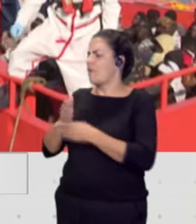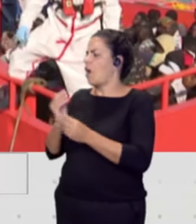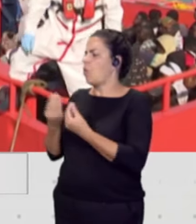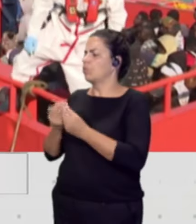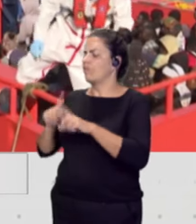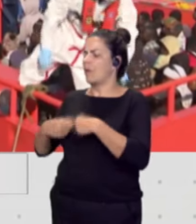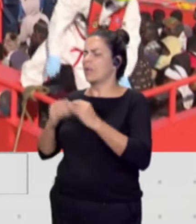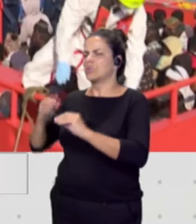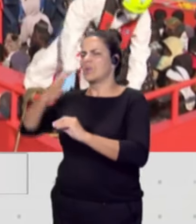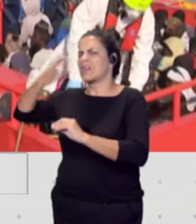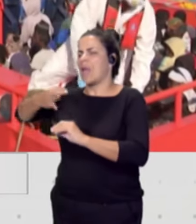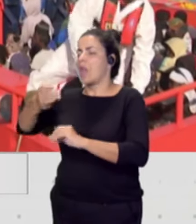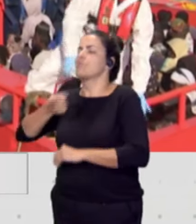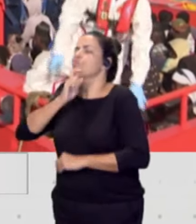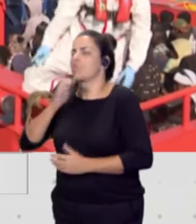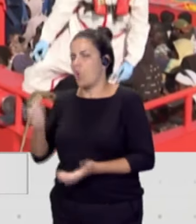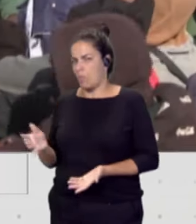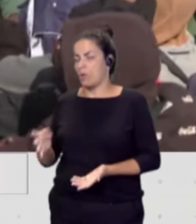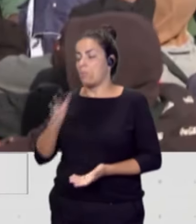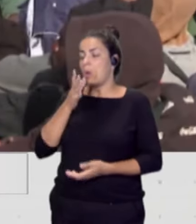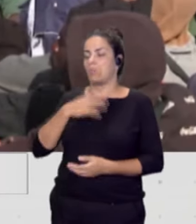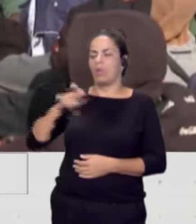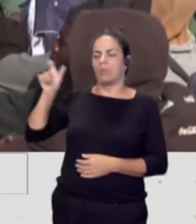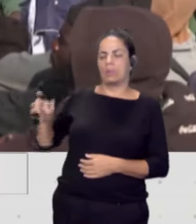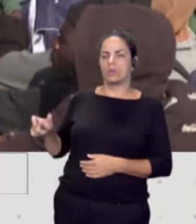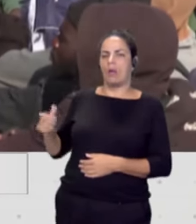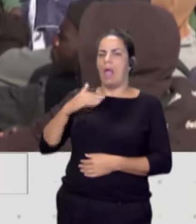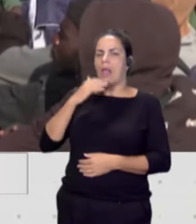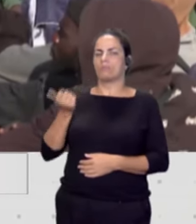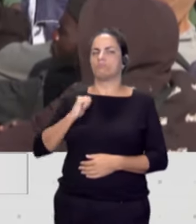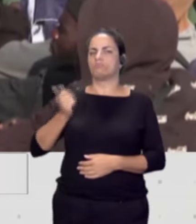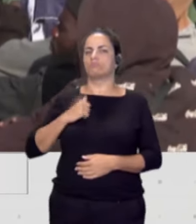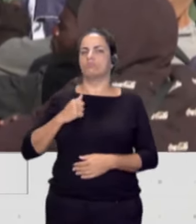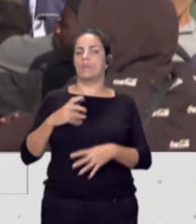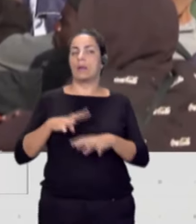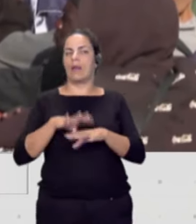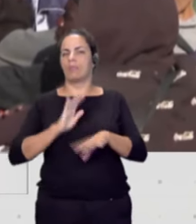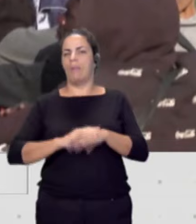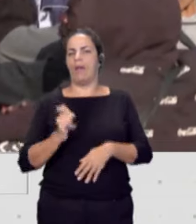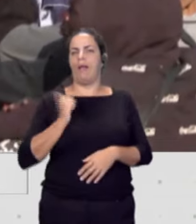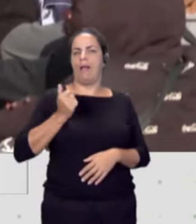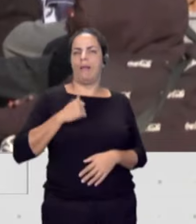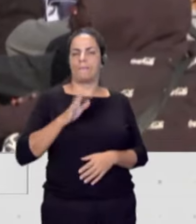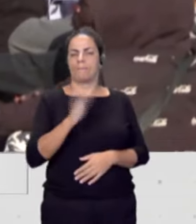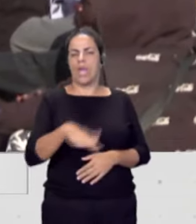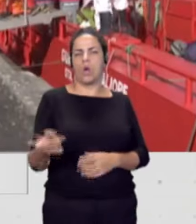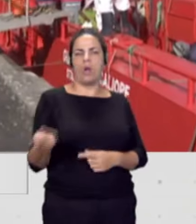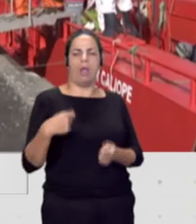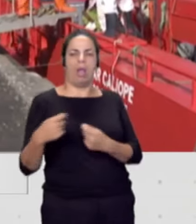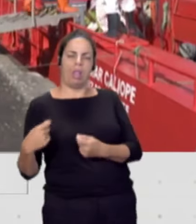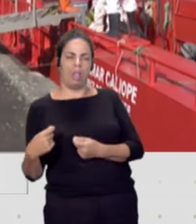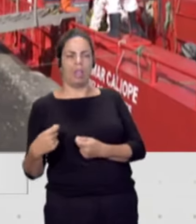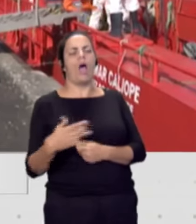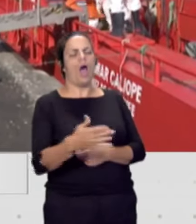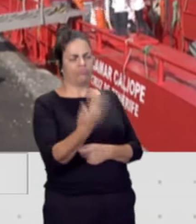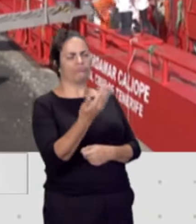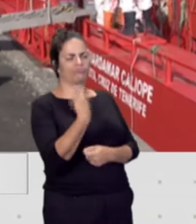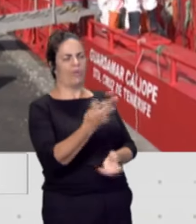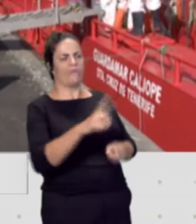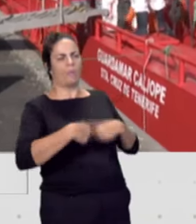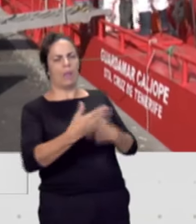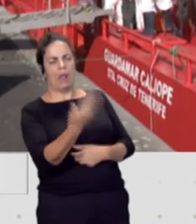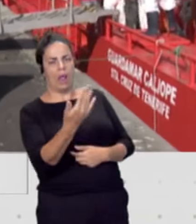alguien que esté metido en una especie de red de trata de menores? Bueno, efectivamente. Y que luego además les pongan un chip o